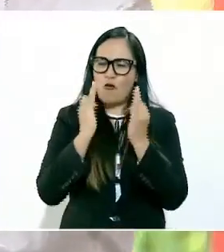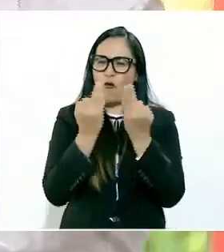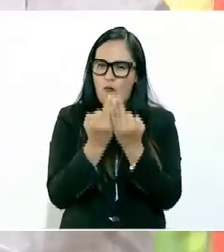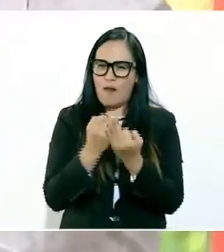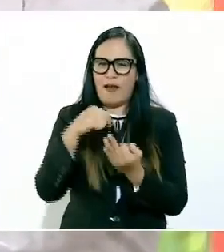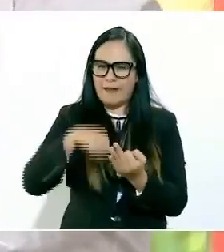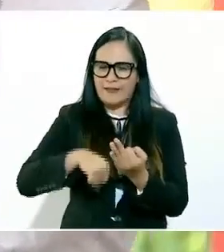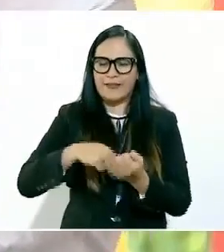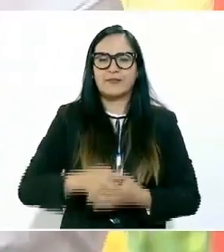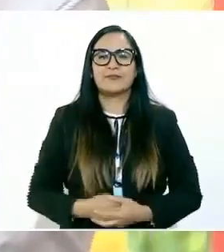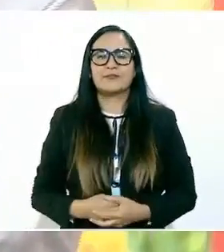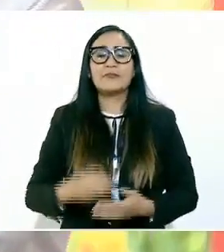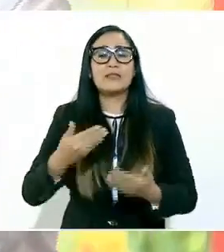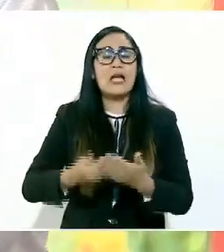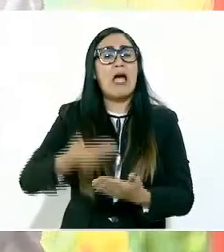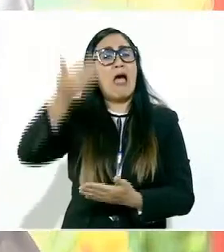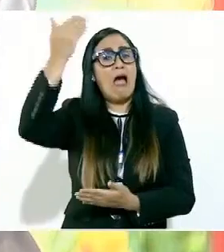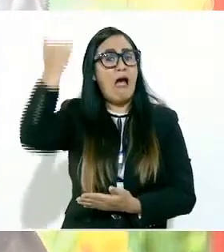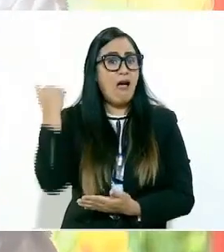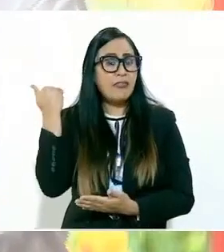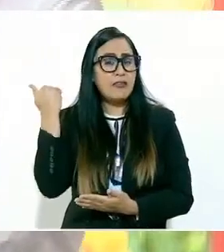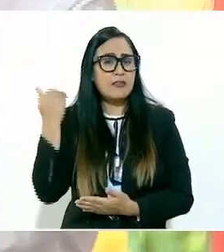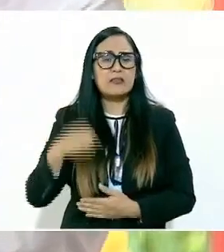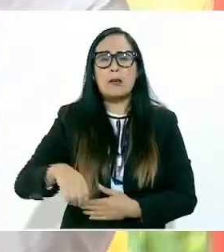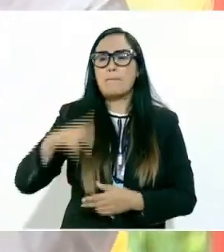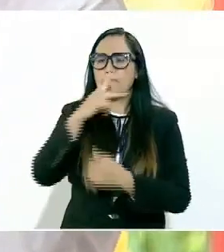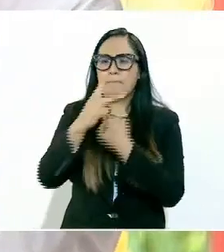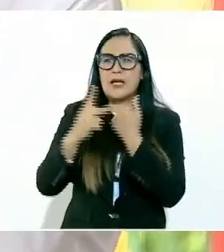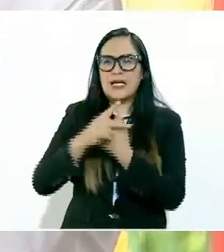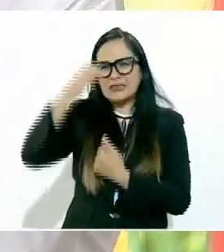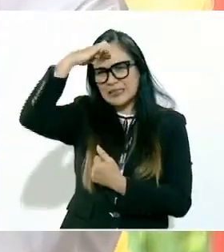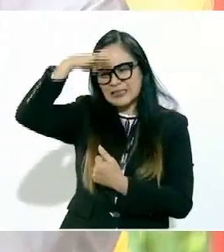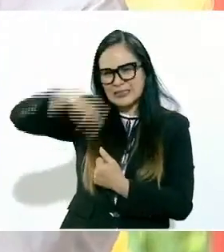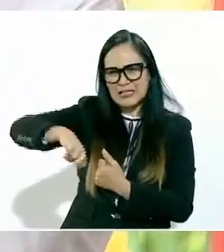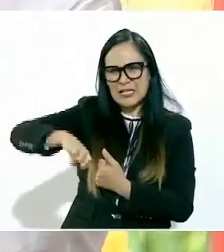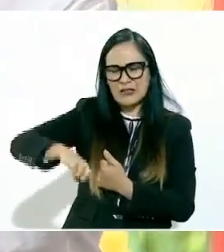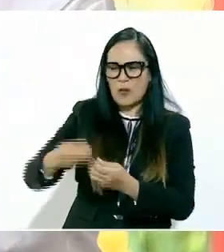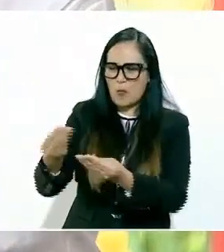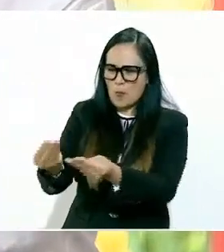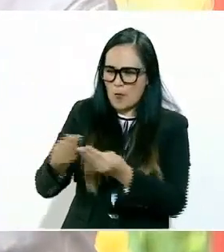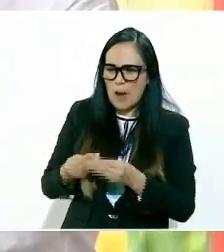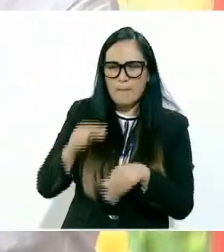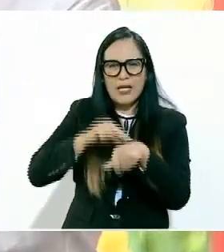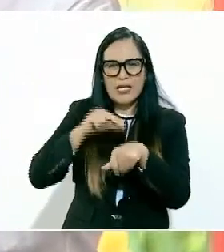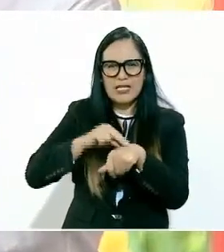Antes nos mandaban del extranjero las recetas.